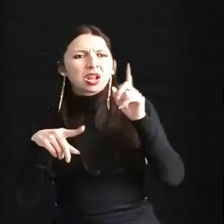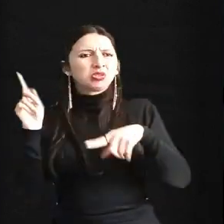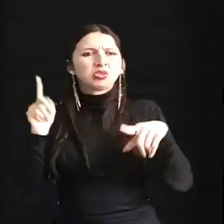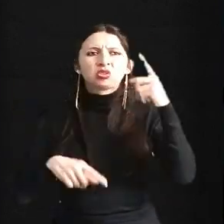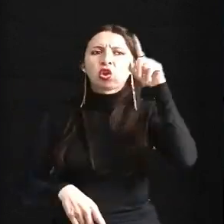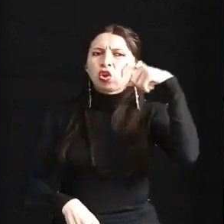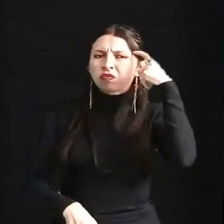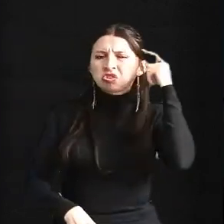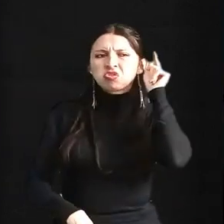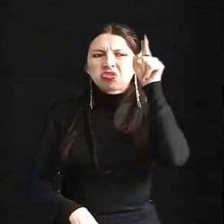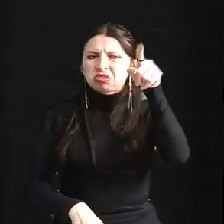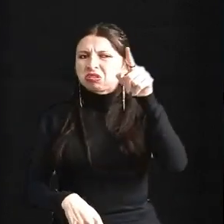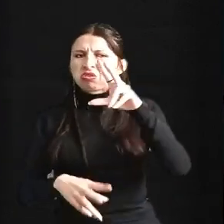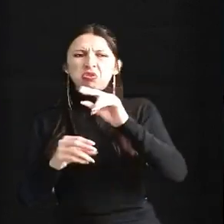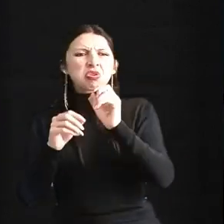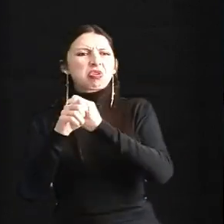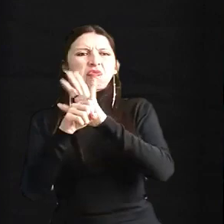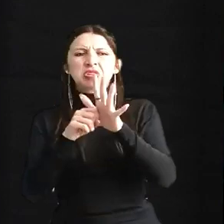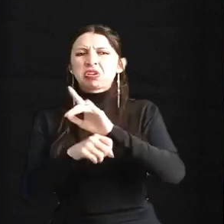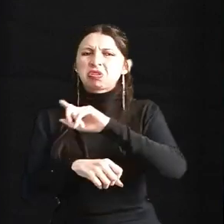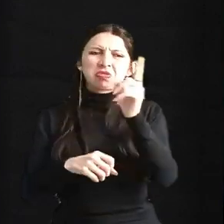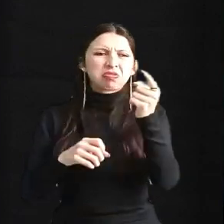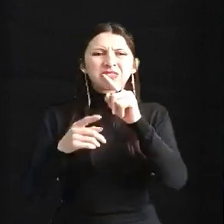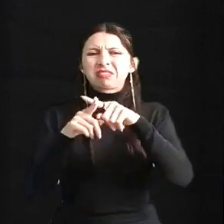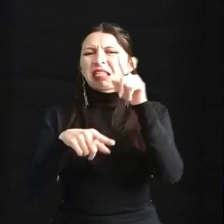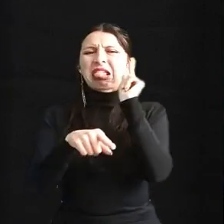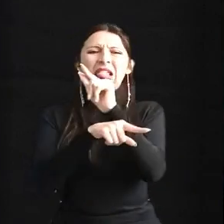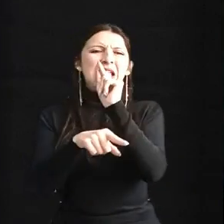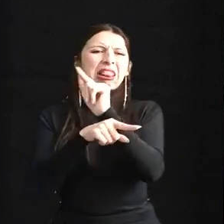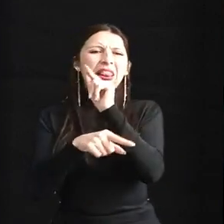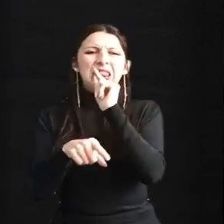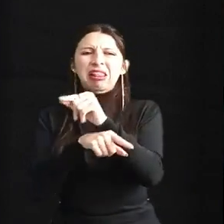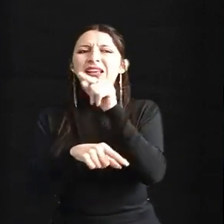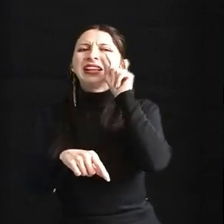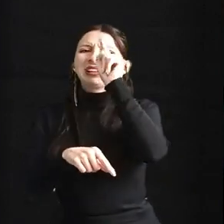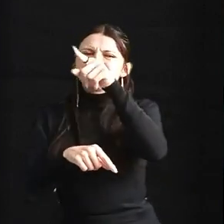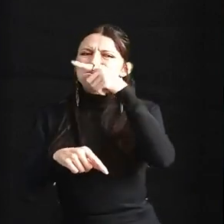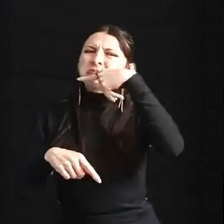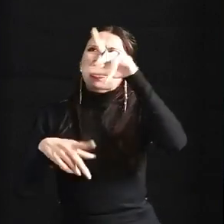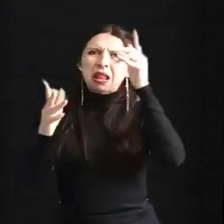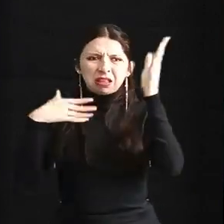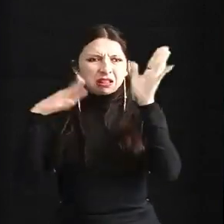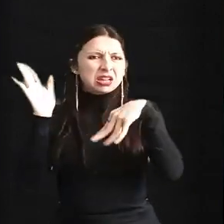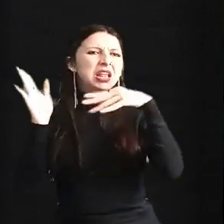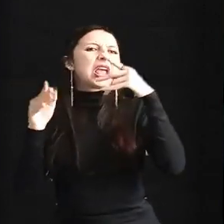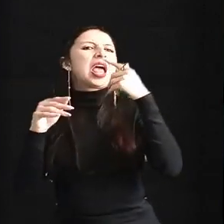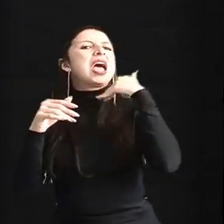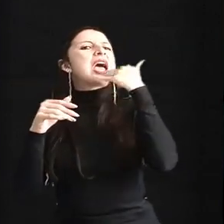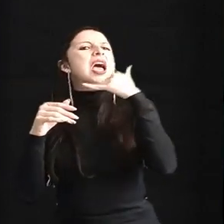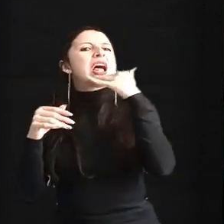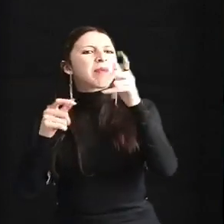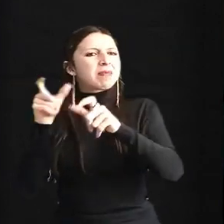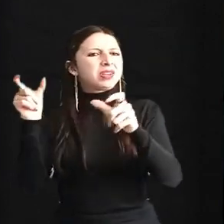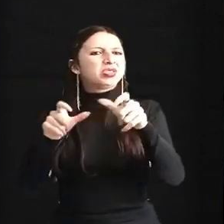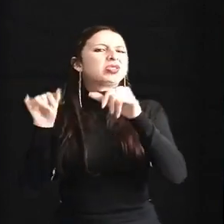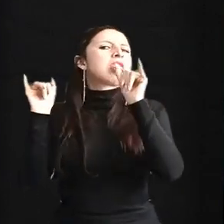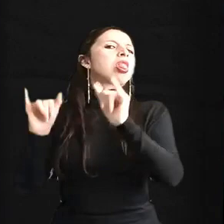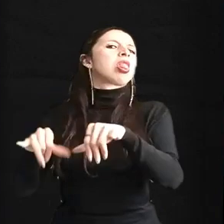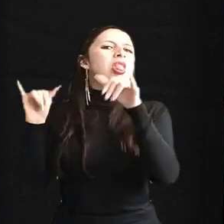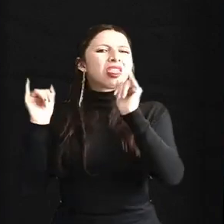los gobiernos estaban conspirando para para tenernos encerrados que el virus no existía habían